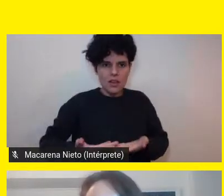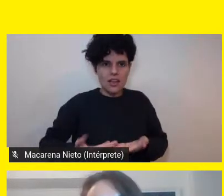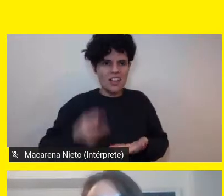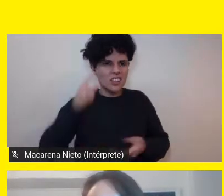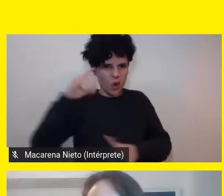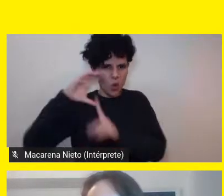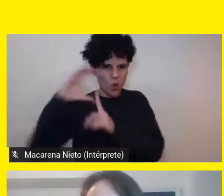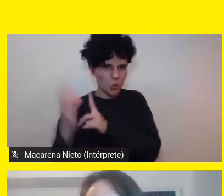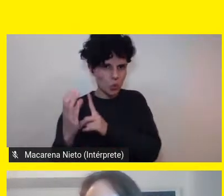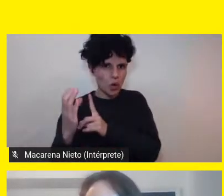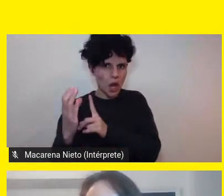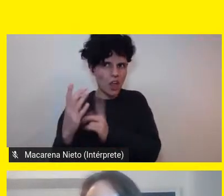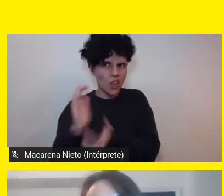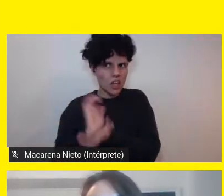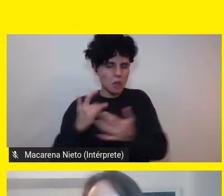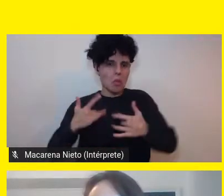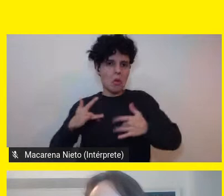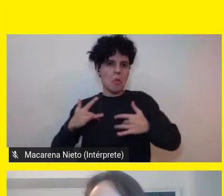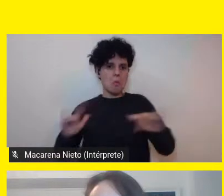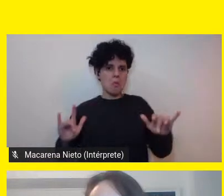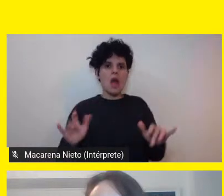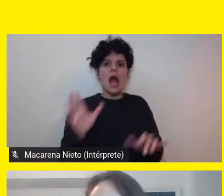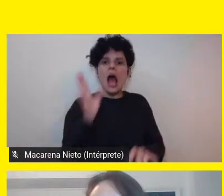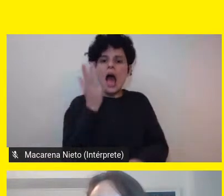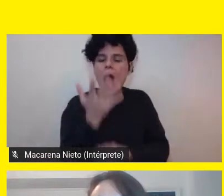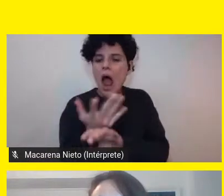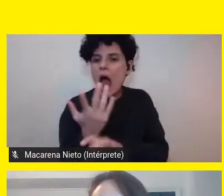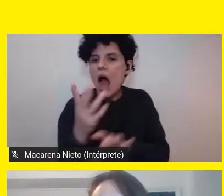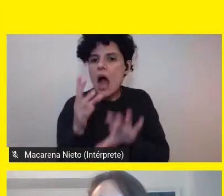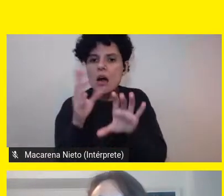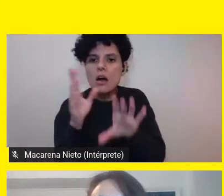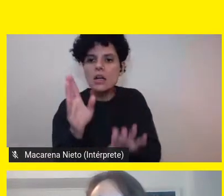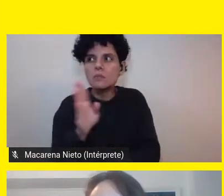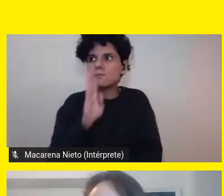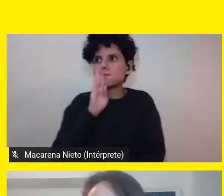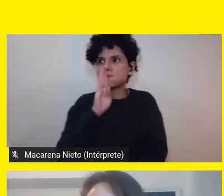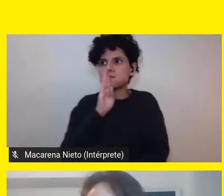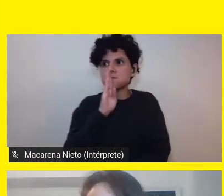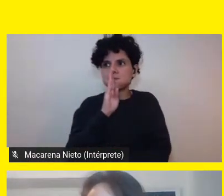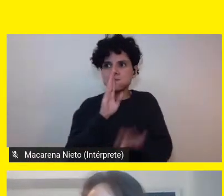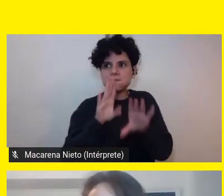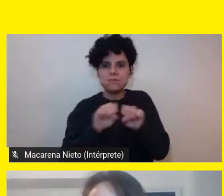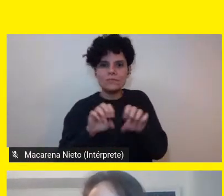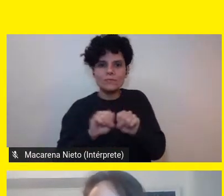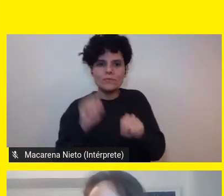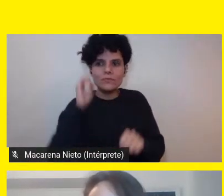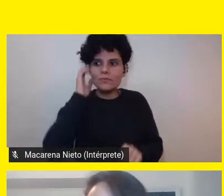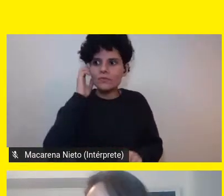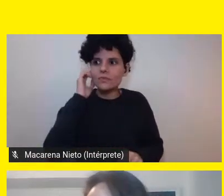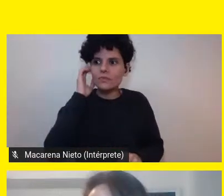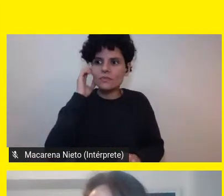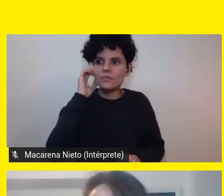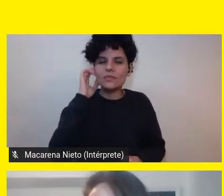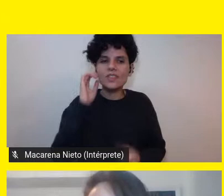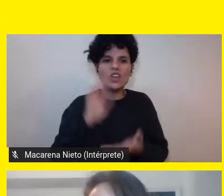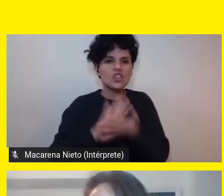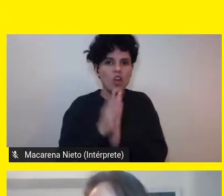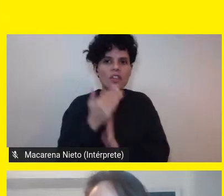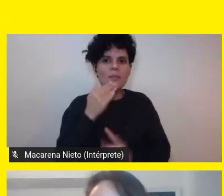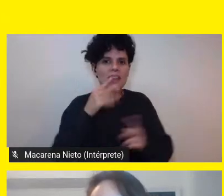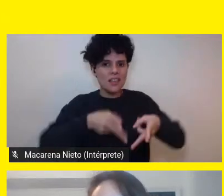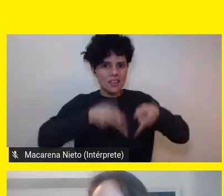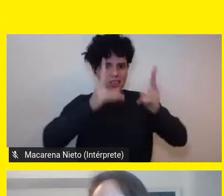de la impunidad, estos pactos de silencio, toda la herencia en materia de violación de derechos humanos, de la cual no deberíamos